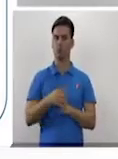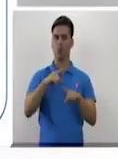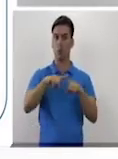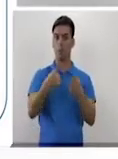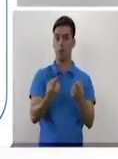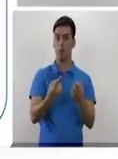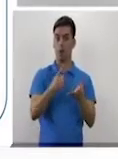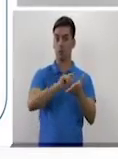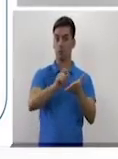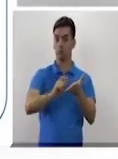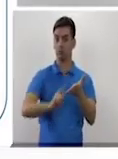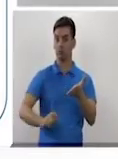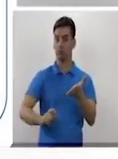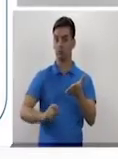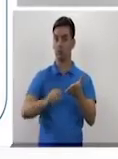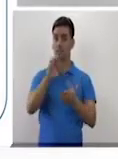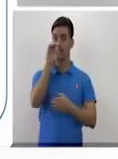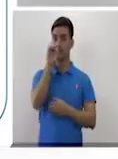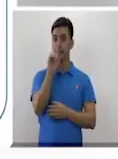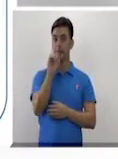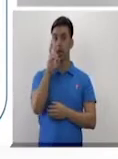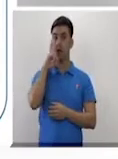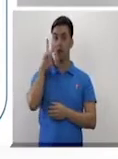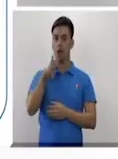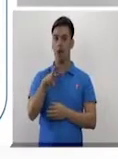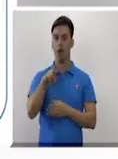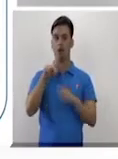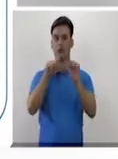de la función es precisamente 3.